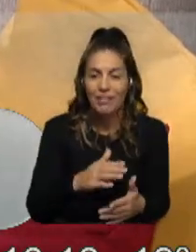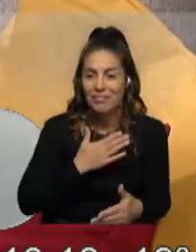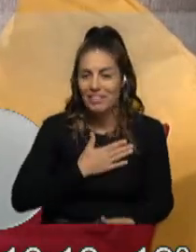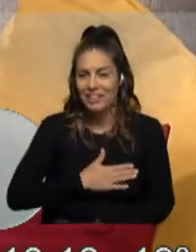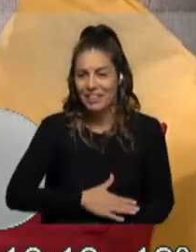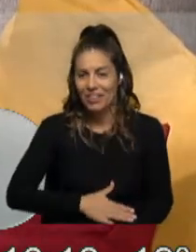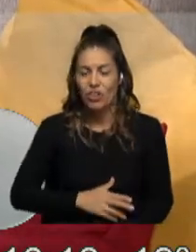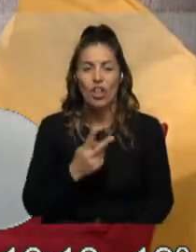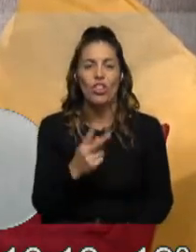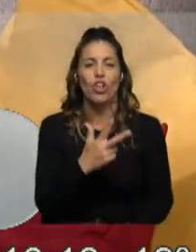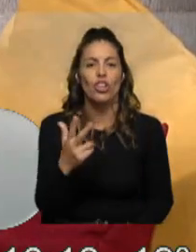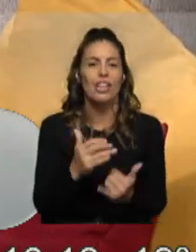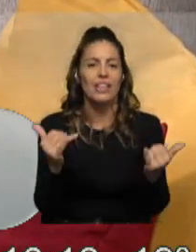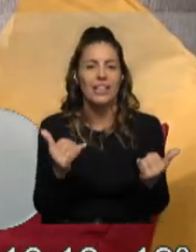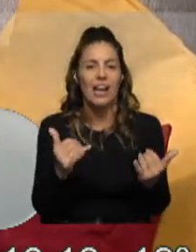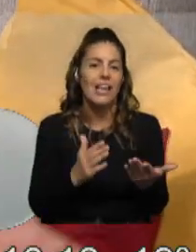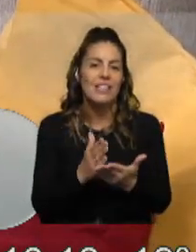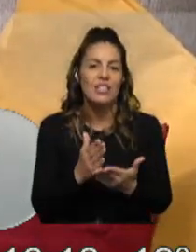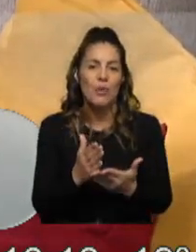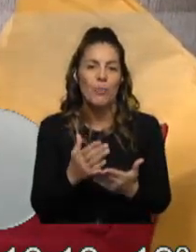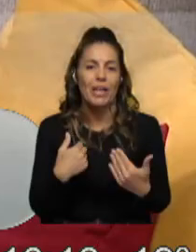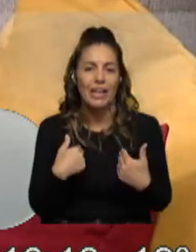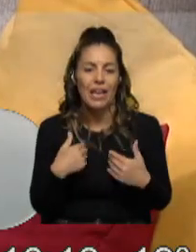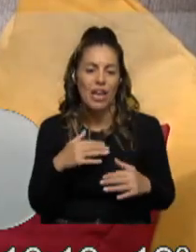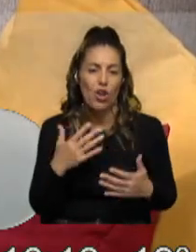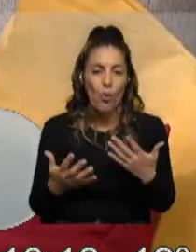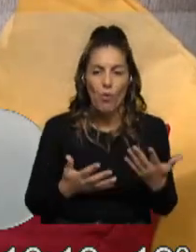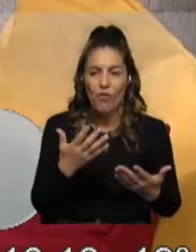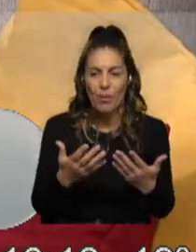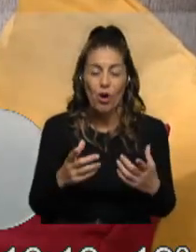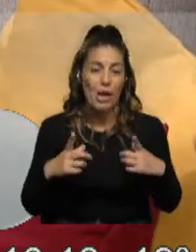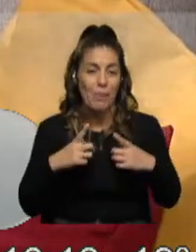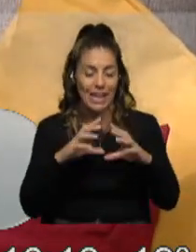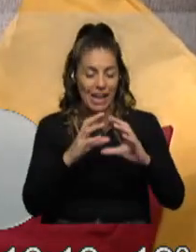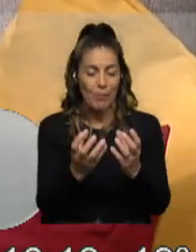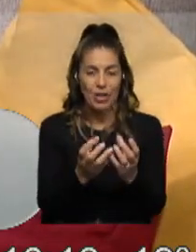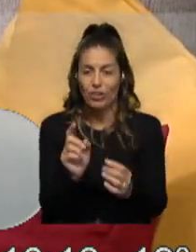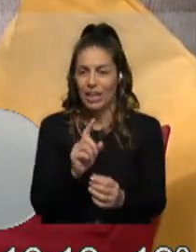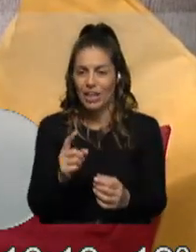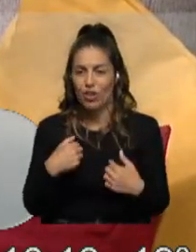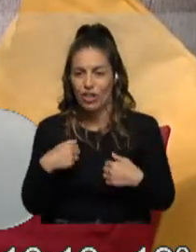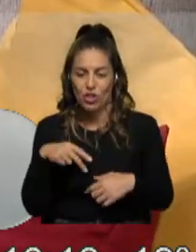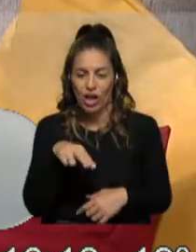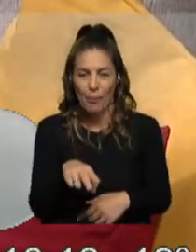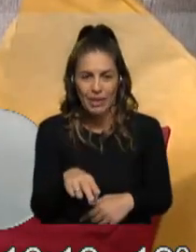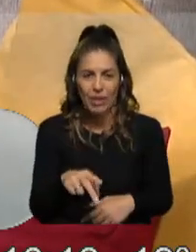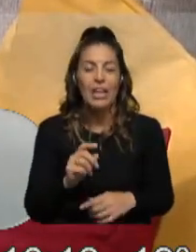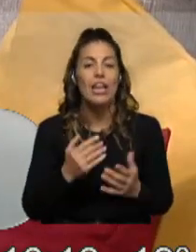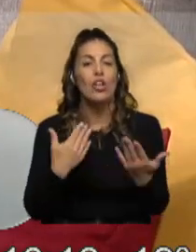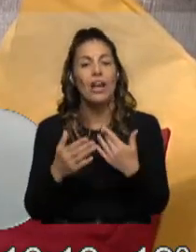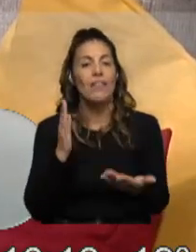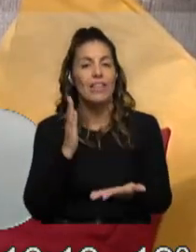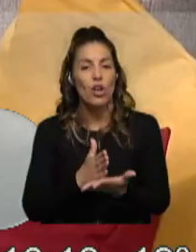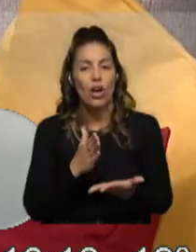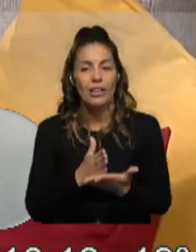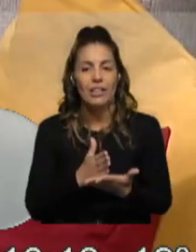pasa 2 o 3 días, el gato después, cada vez que nos movemos, espera las pelotitas y no espera nuestro. Y a lo que voy, en los castigos remotos que hablábamos